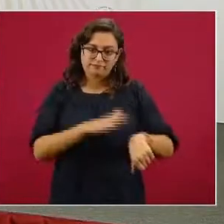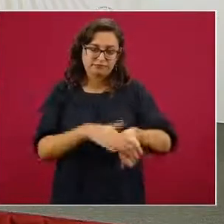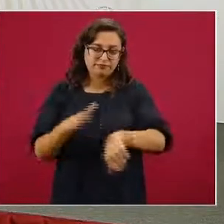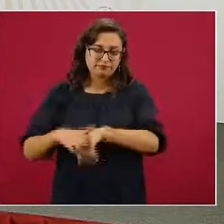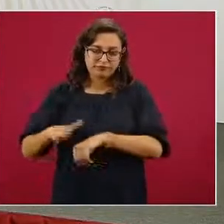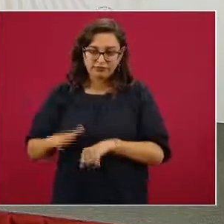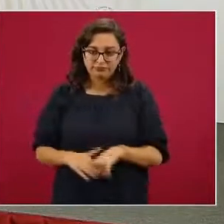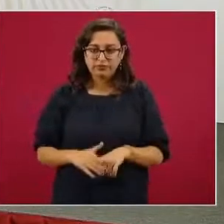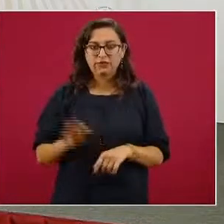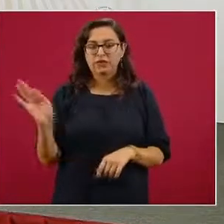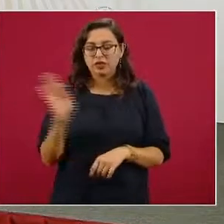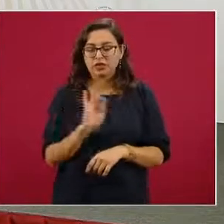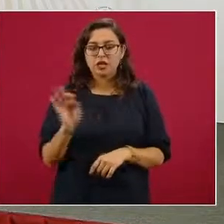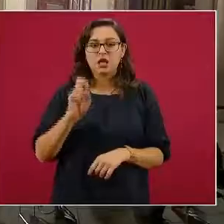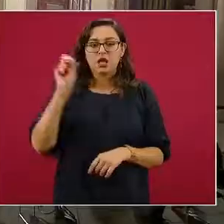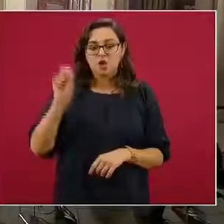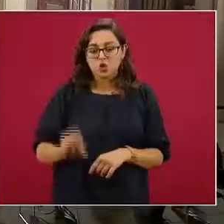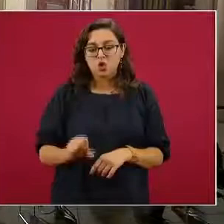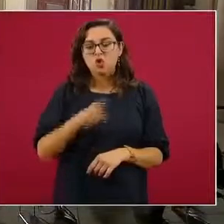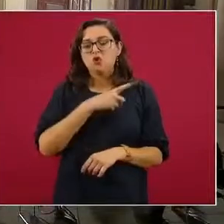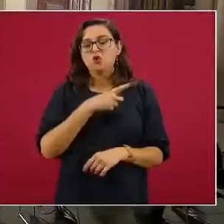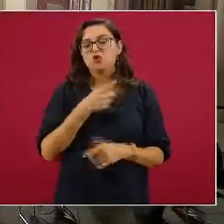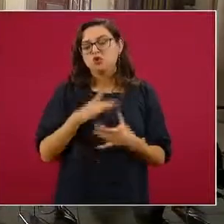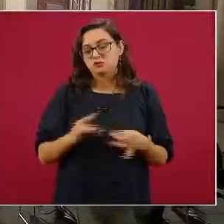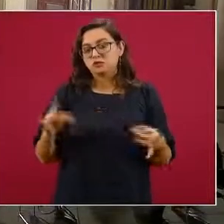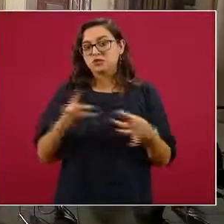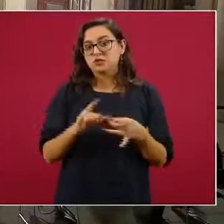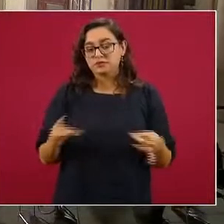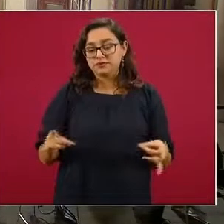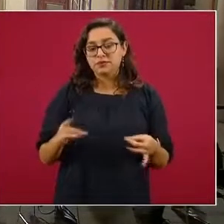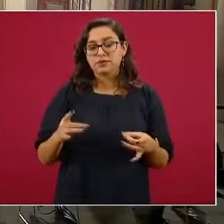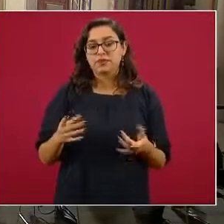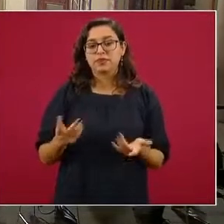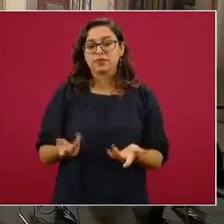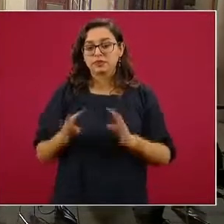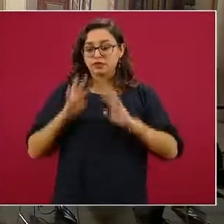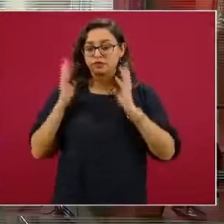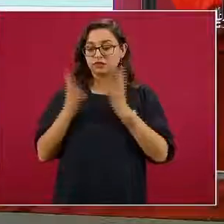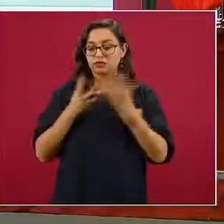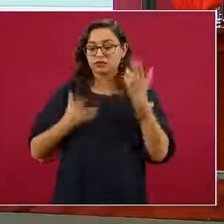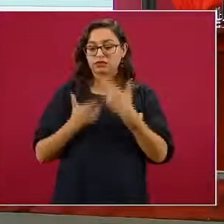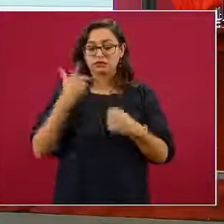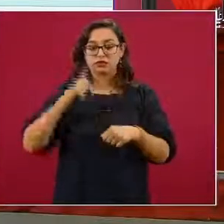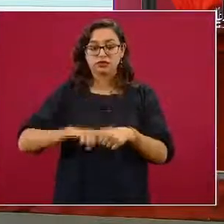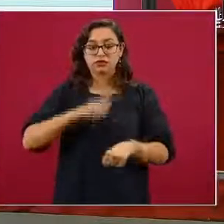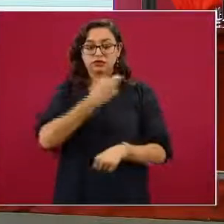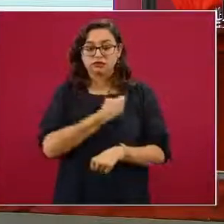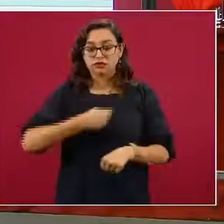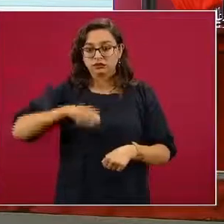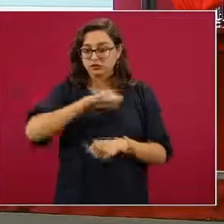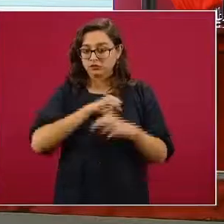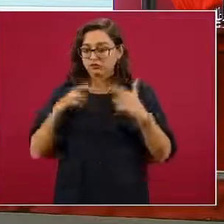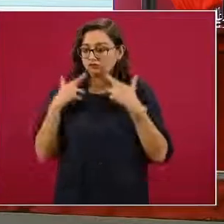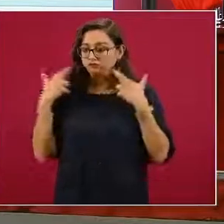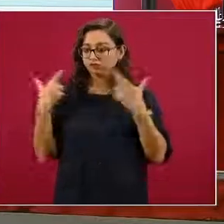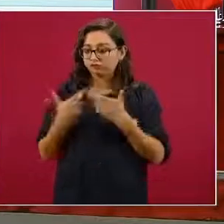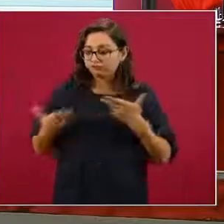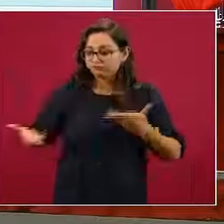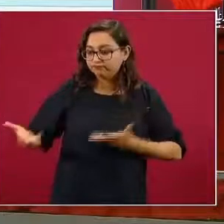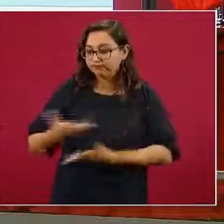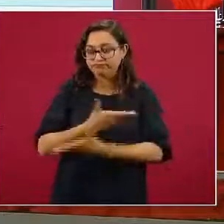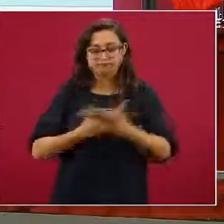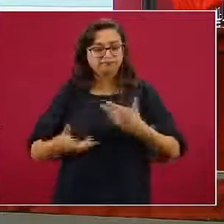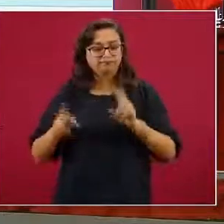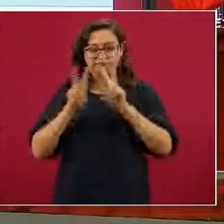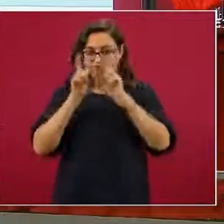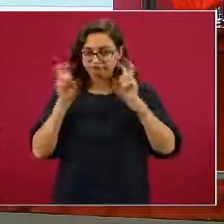les comentaré que tuvimos la sesión ordinaria del Consejo Nacional de Salud y seguimos precisamente tratando este tema como